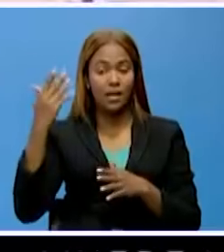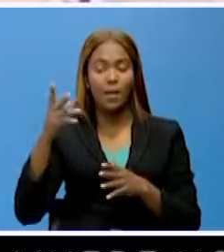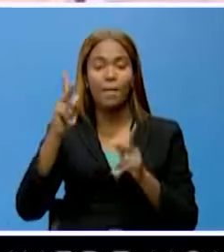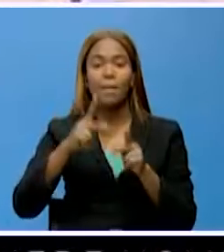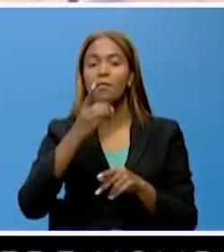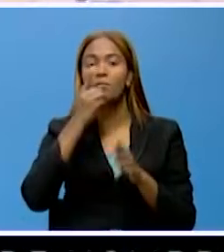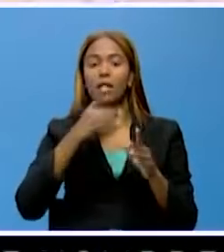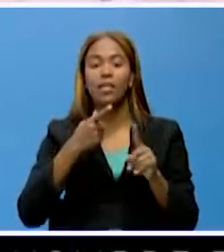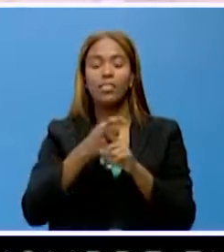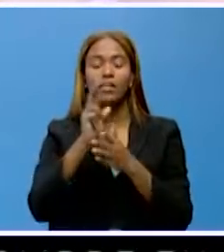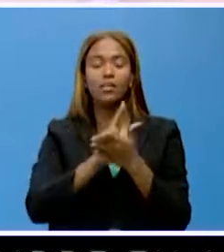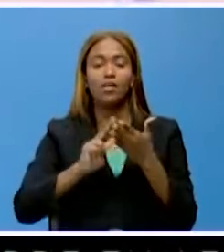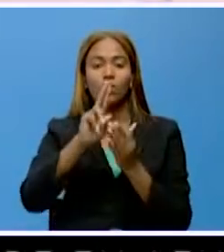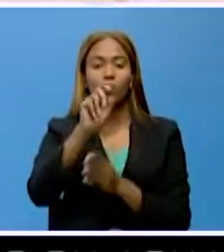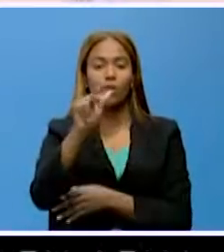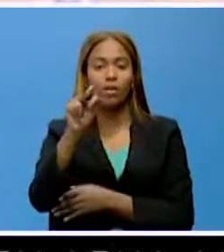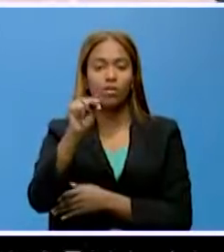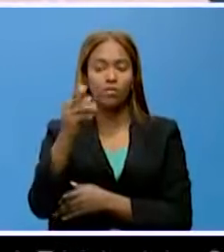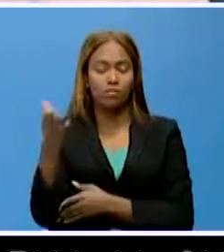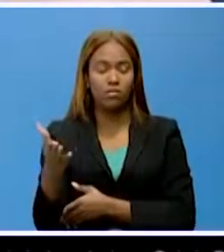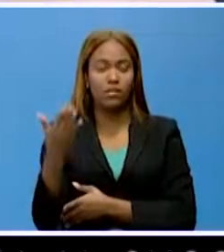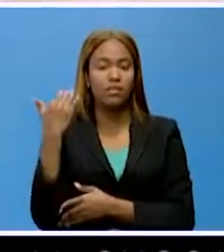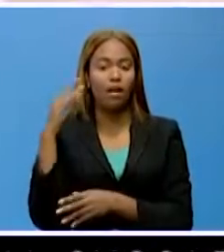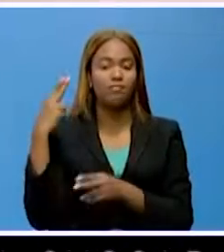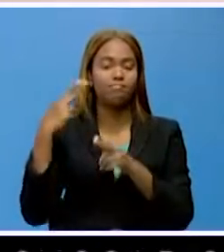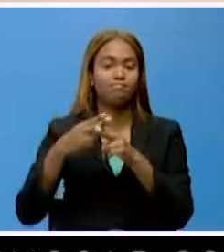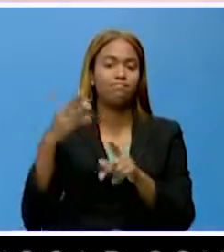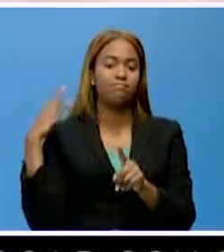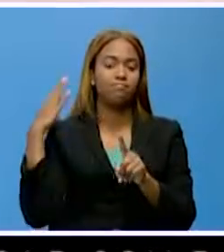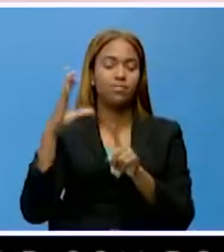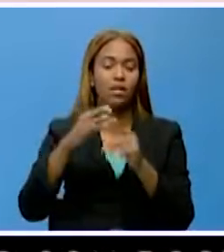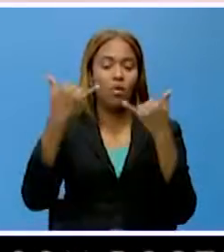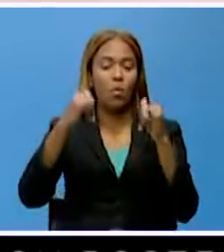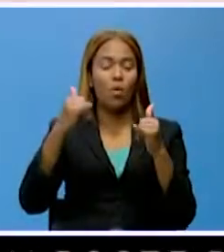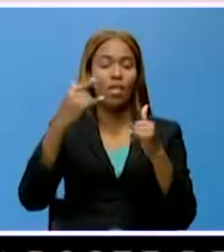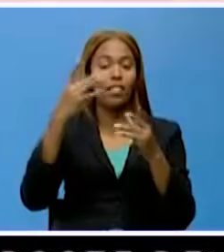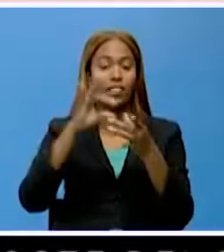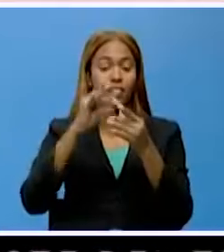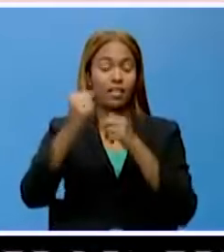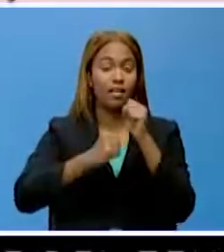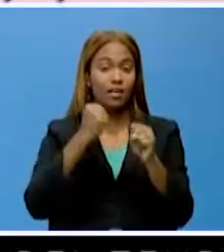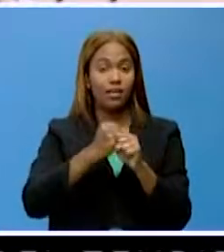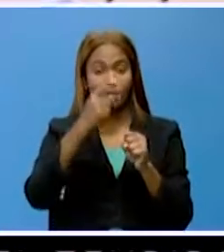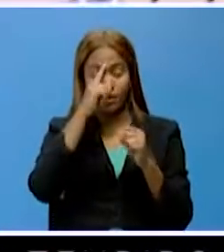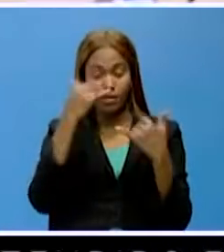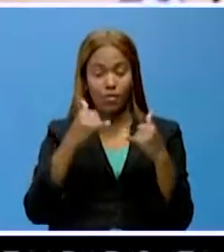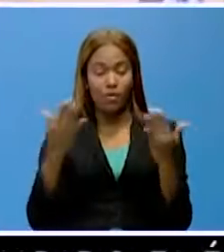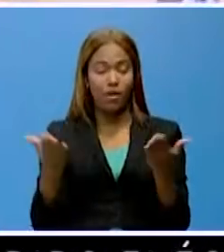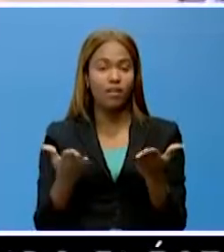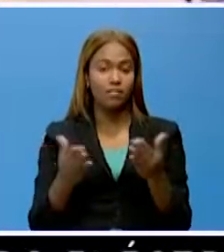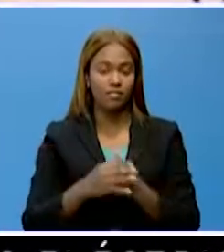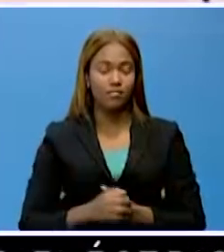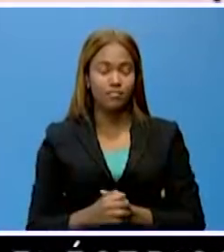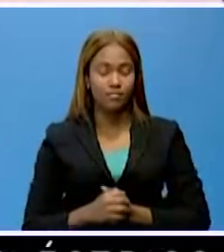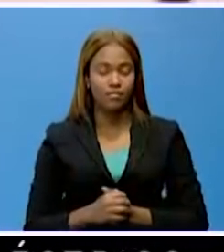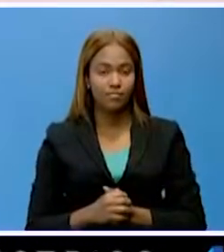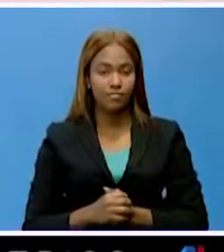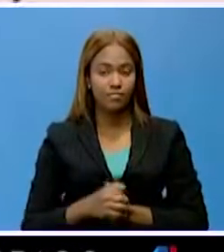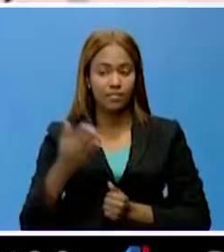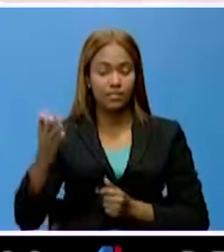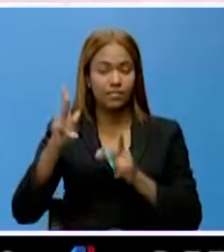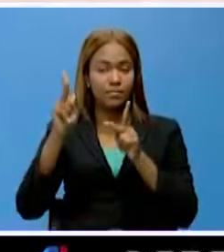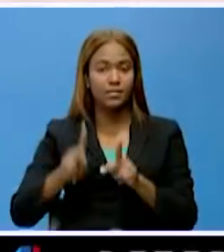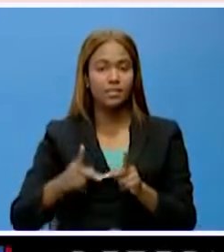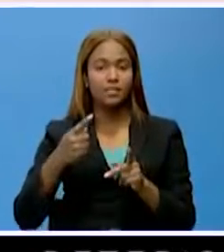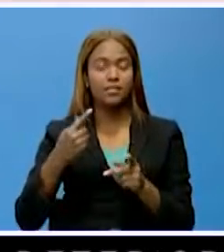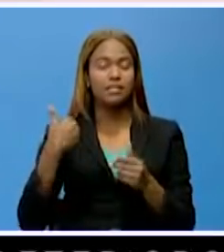de la Universidad de Oregón, Chris Duarte, fue nombrado el jugador del año de la Conferencia del Pacífico. El escolta